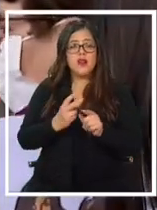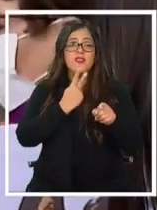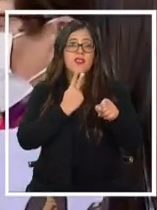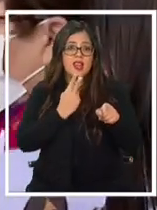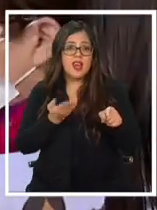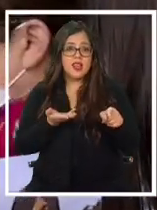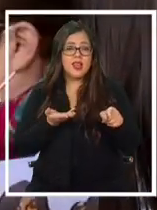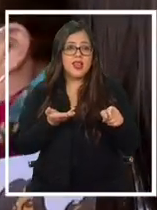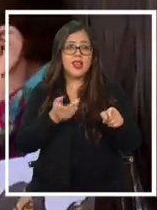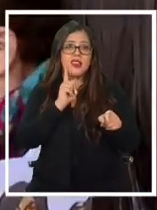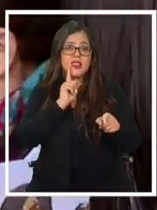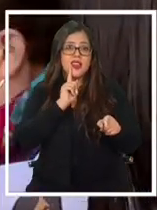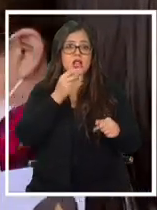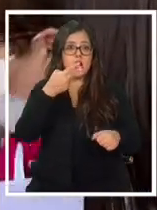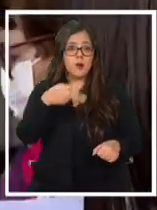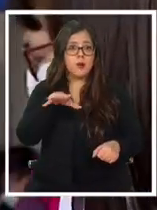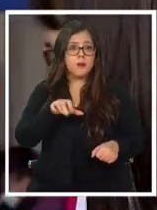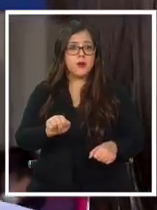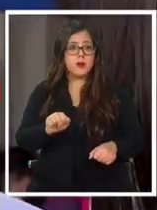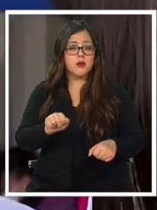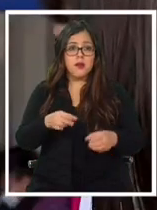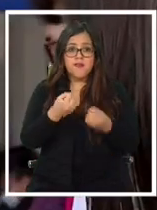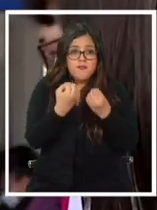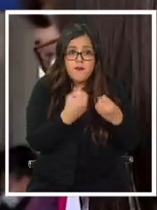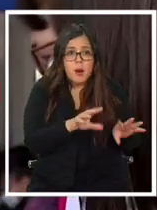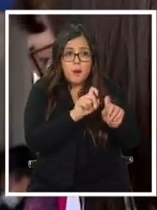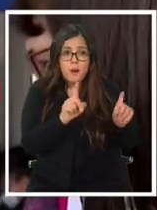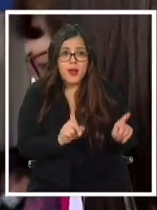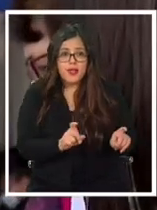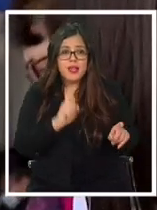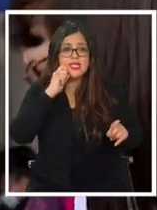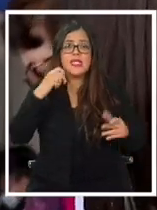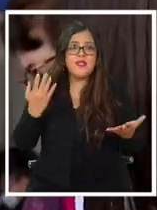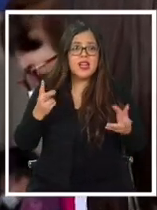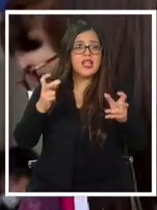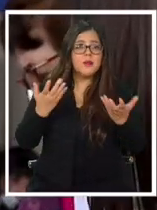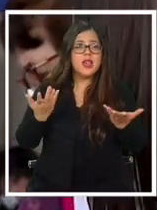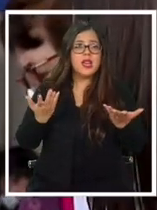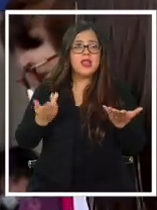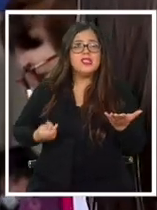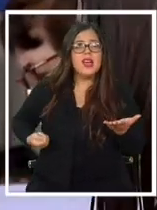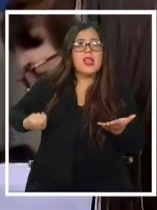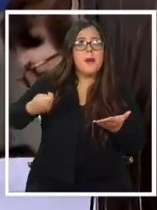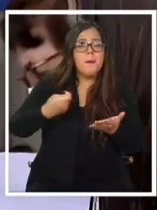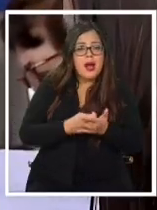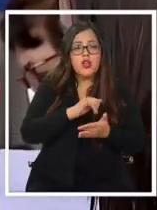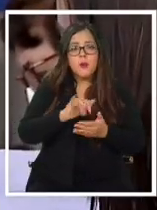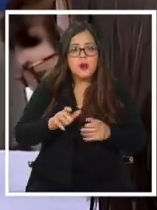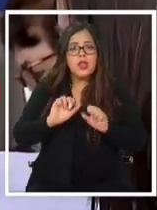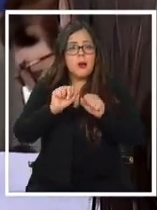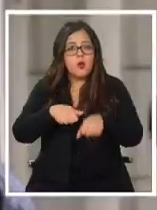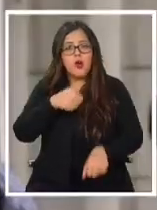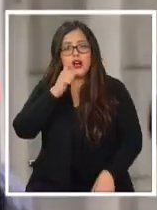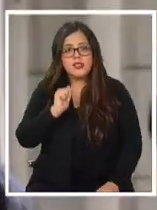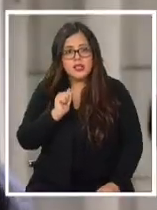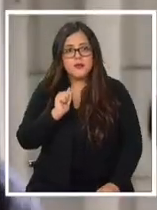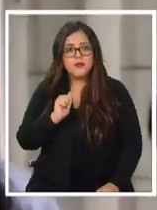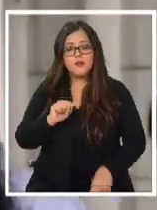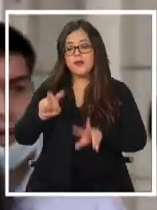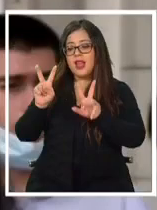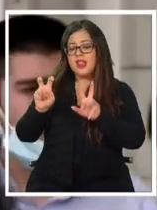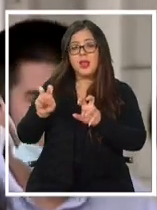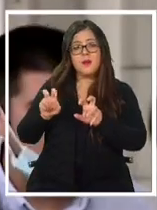y que tienen propiedad sobre ellas. ¿Las van a perder? ¿Qué significa la indemnización luego de lo aprobado del día de ayer? La